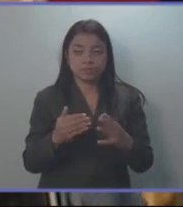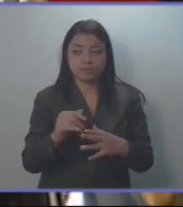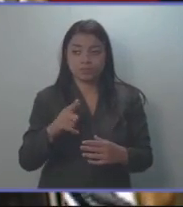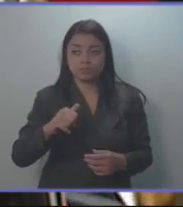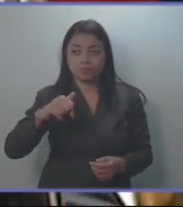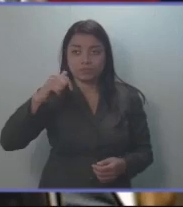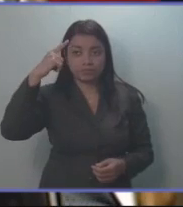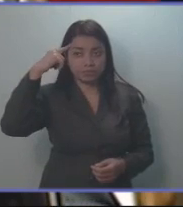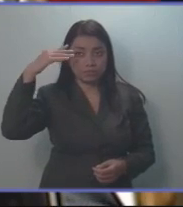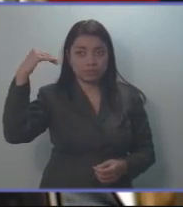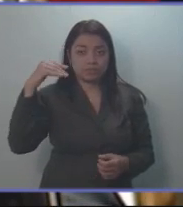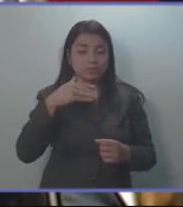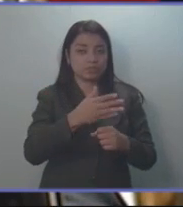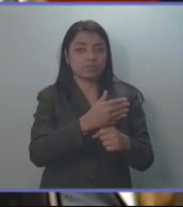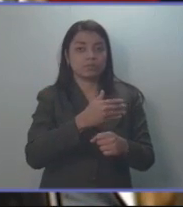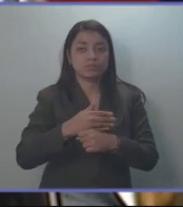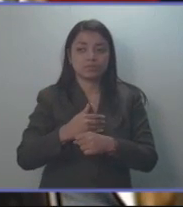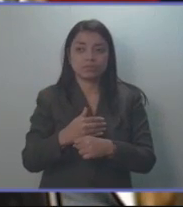y la mayoría que votamos